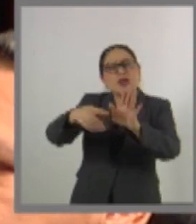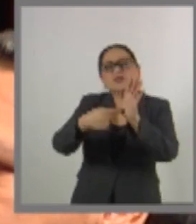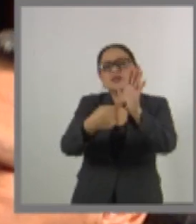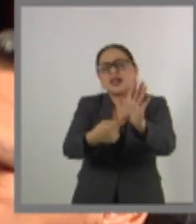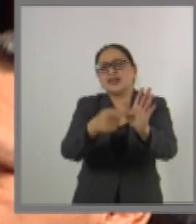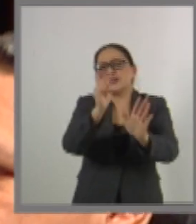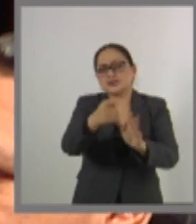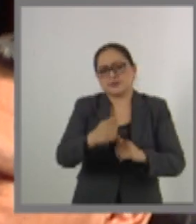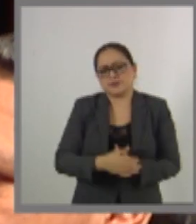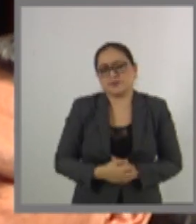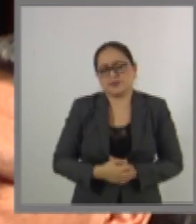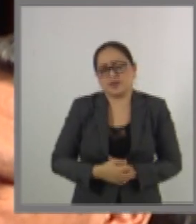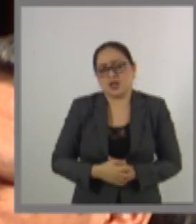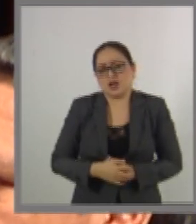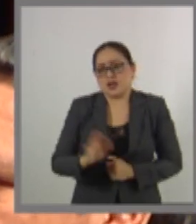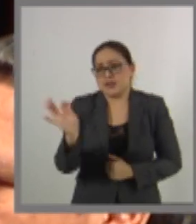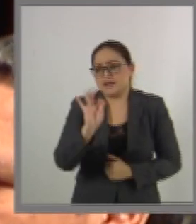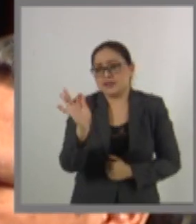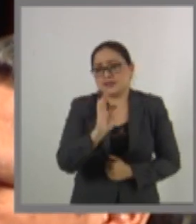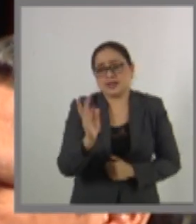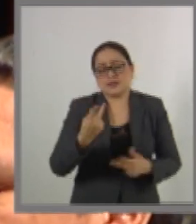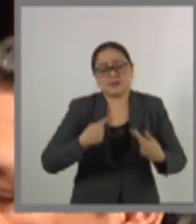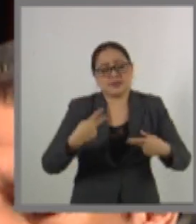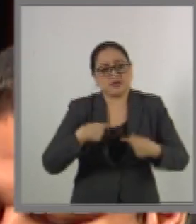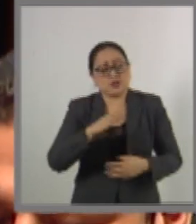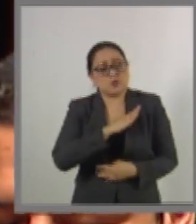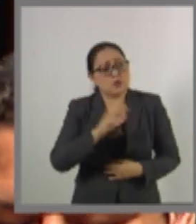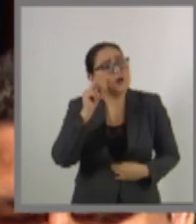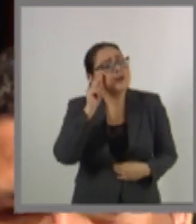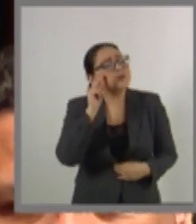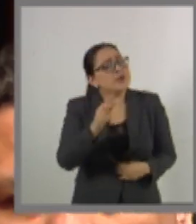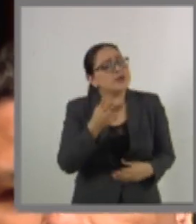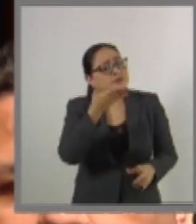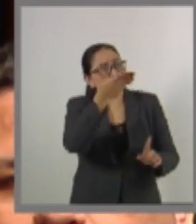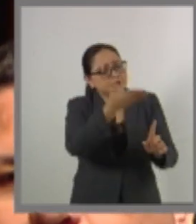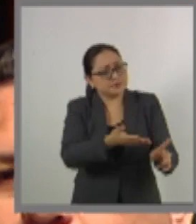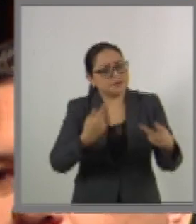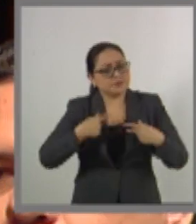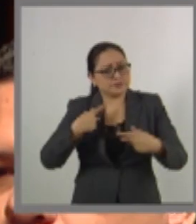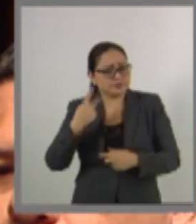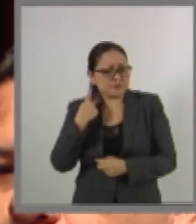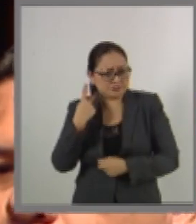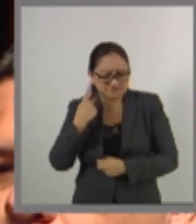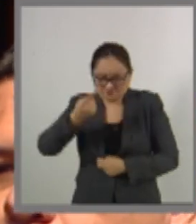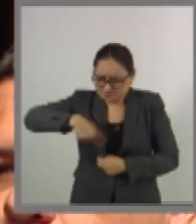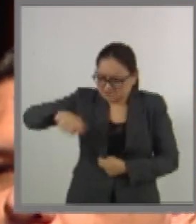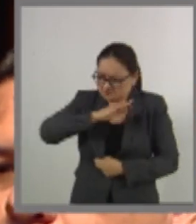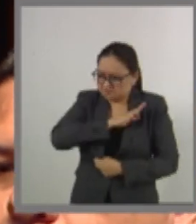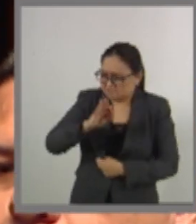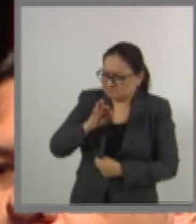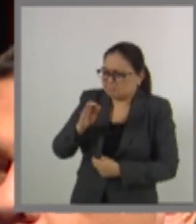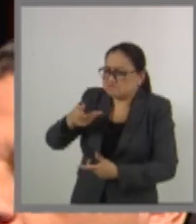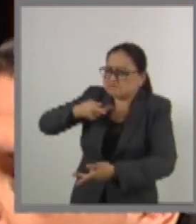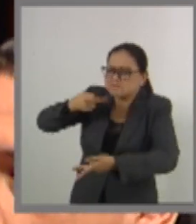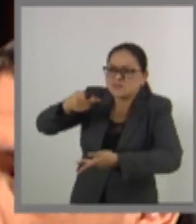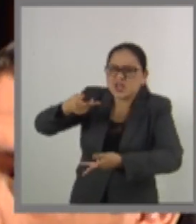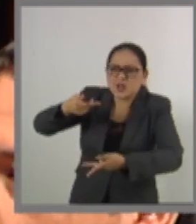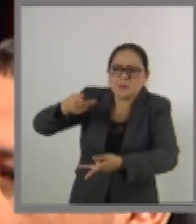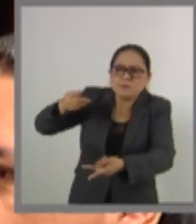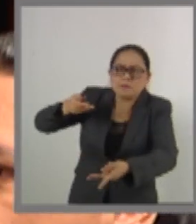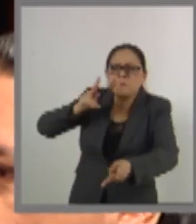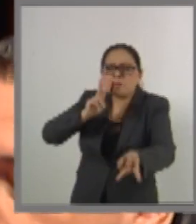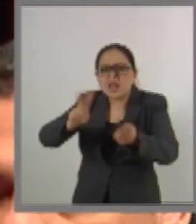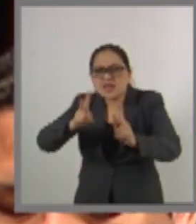cuando la gente puede ver que los políticos podemos hablarnos, podemos también